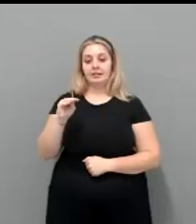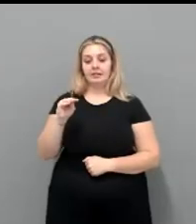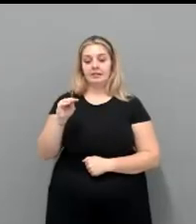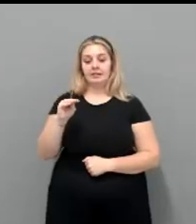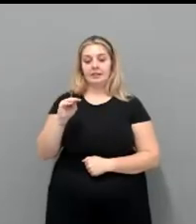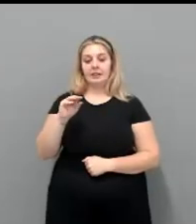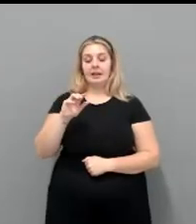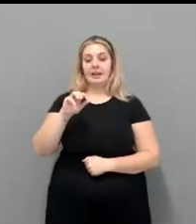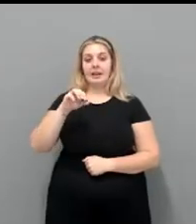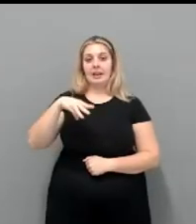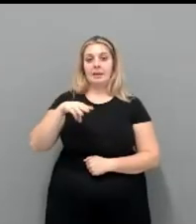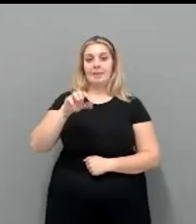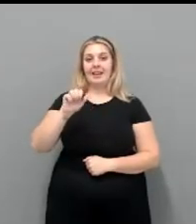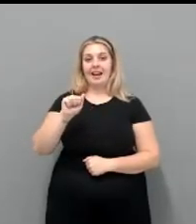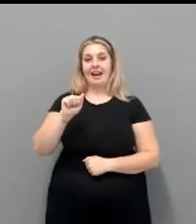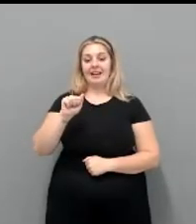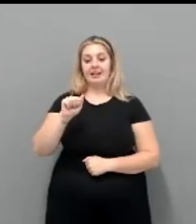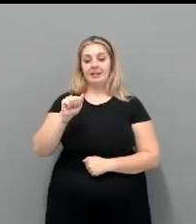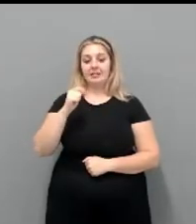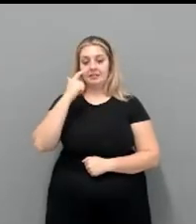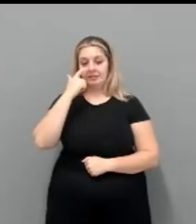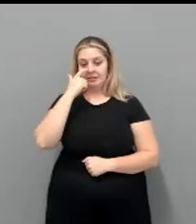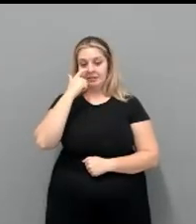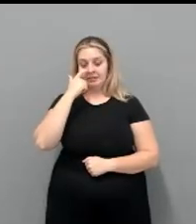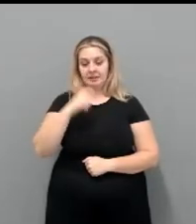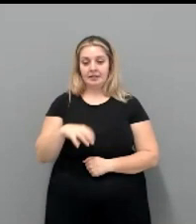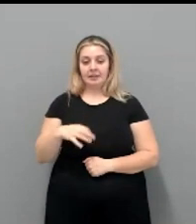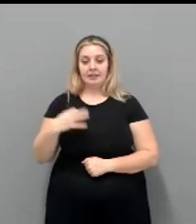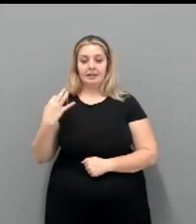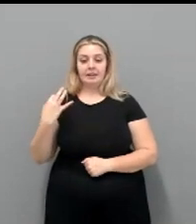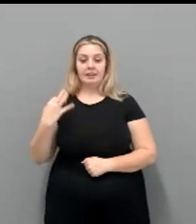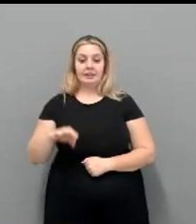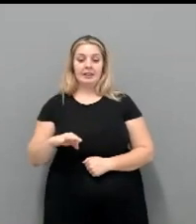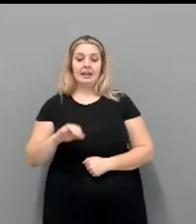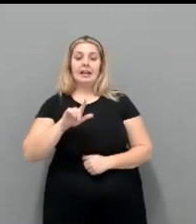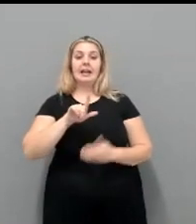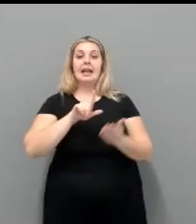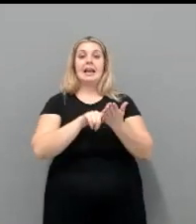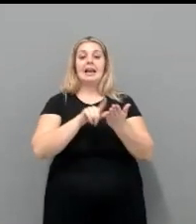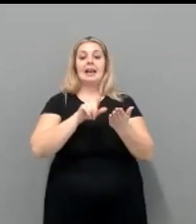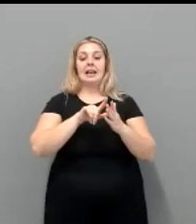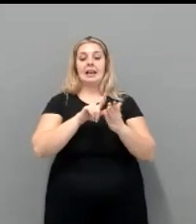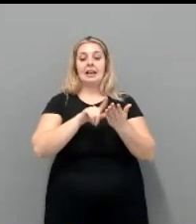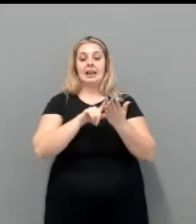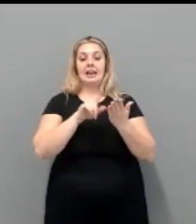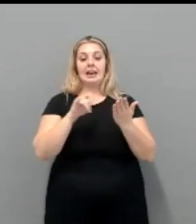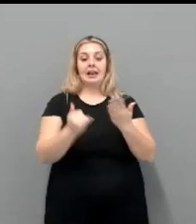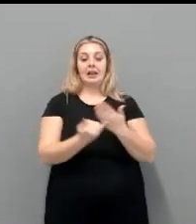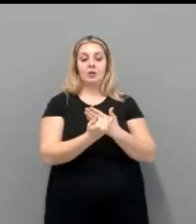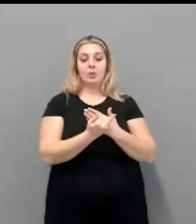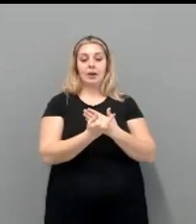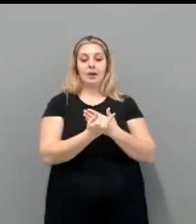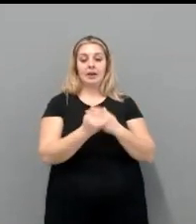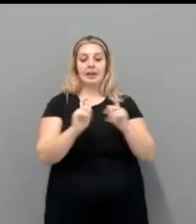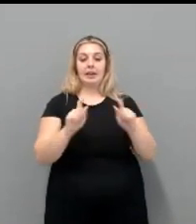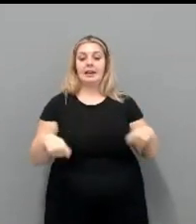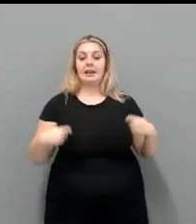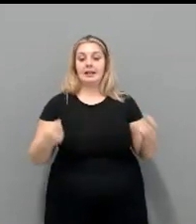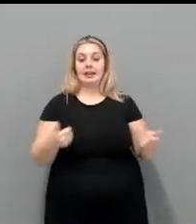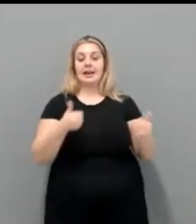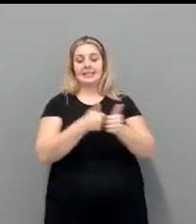LNA. Ah, el lenguaje, entiendo, LNA, el lenguaje